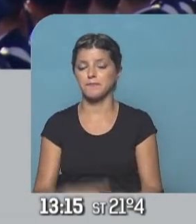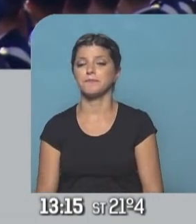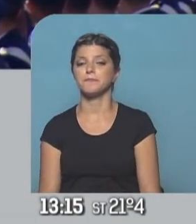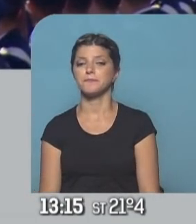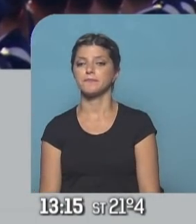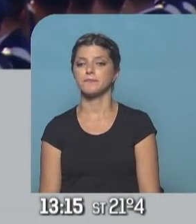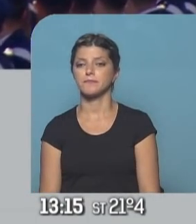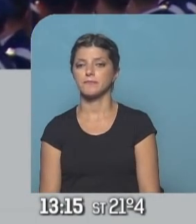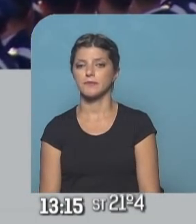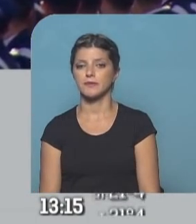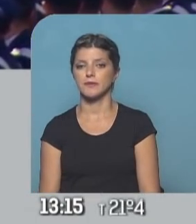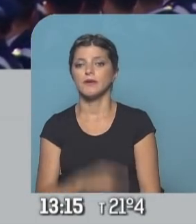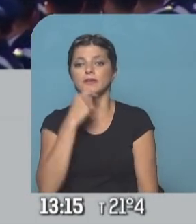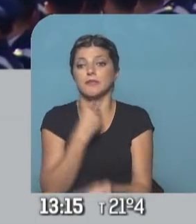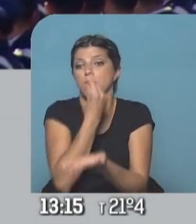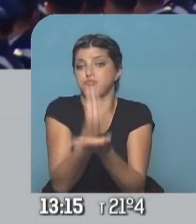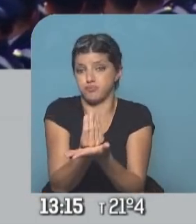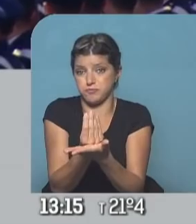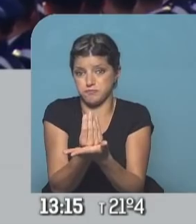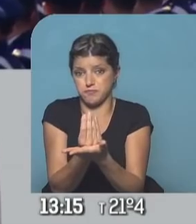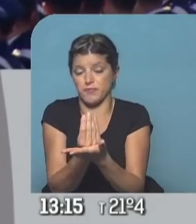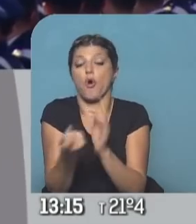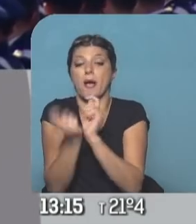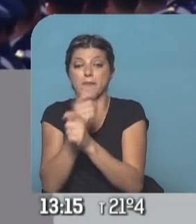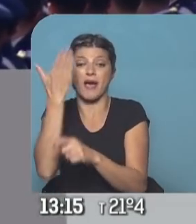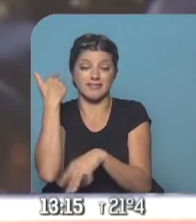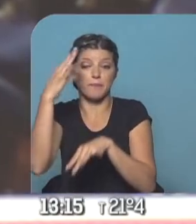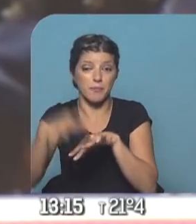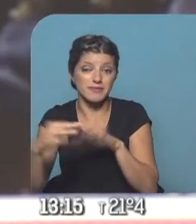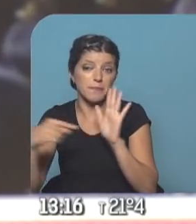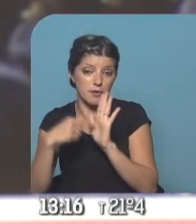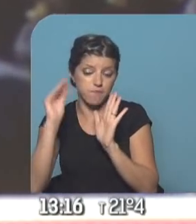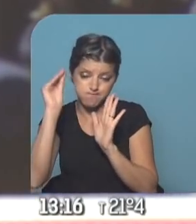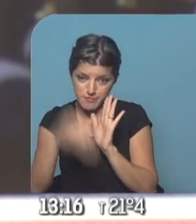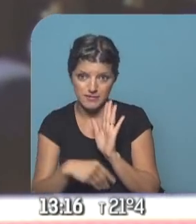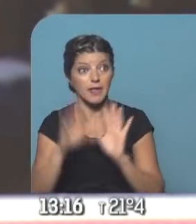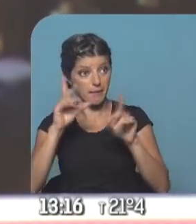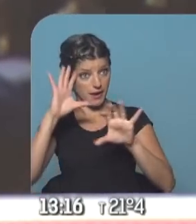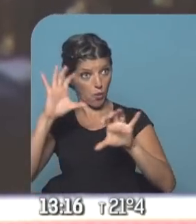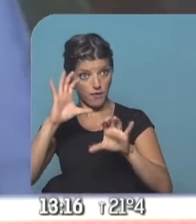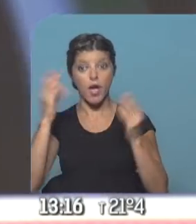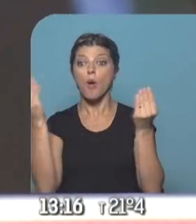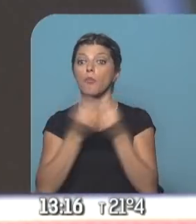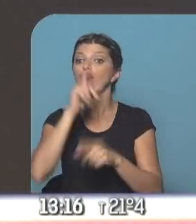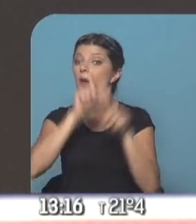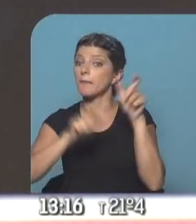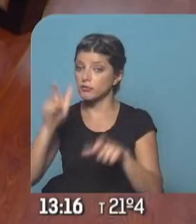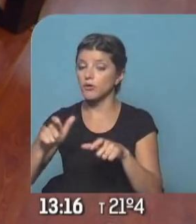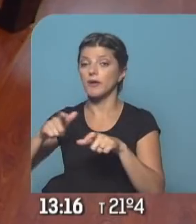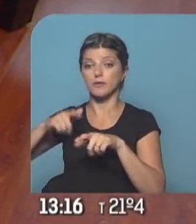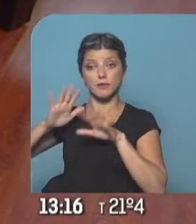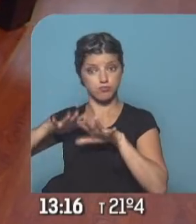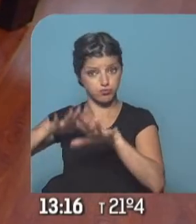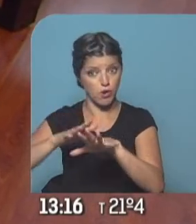eventualmente la posta y con transformaciones que se prometieron pero que no se llevaron a la práctica. Y que llevó gente a la calle. Recordemos que hubo mucha gente en la calle con el tema de las